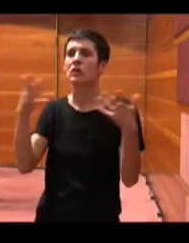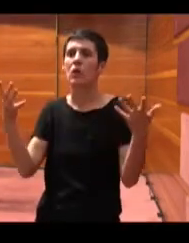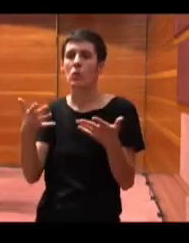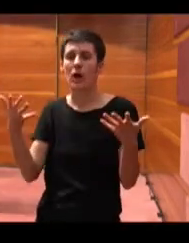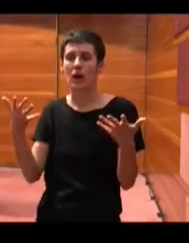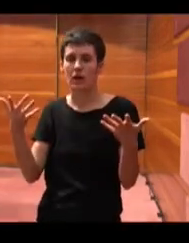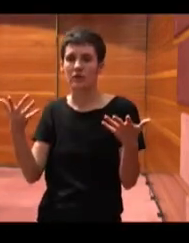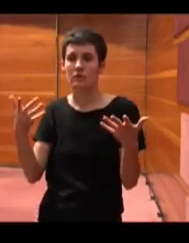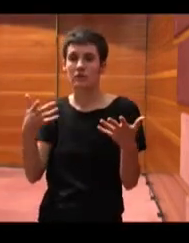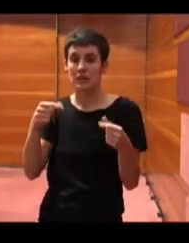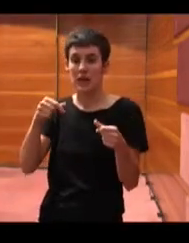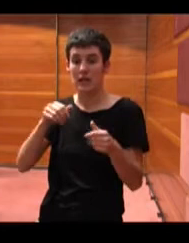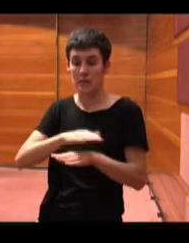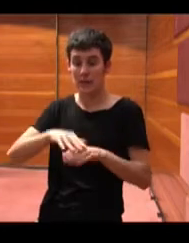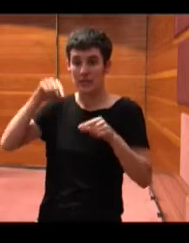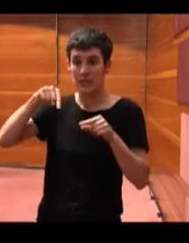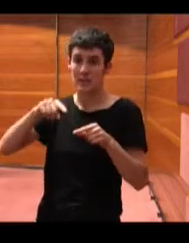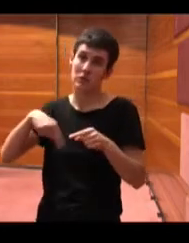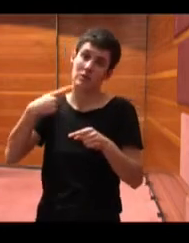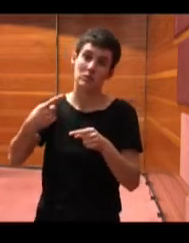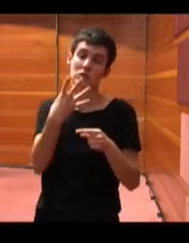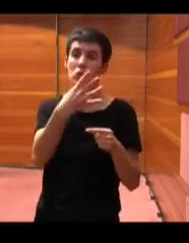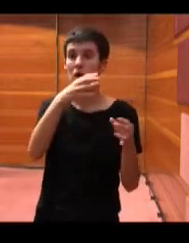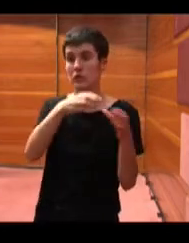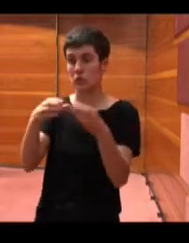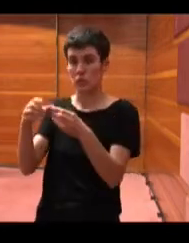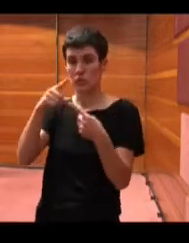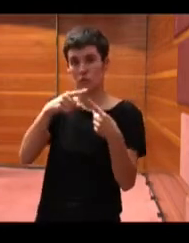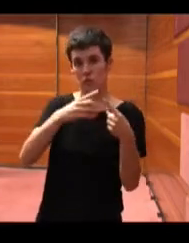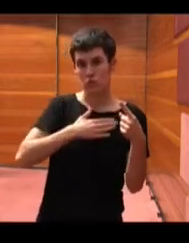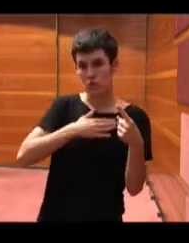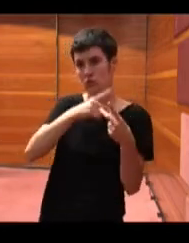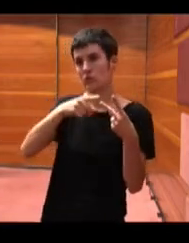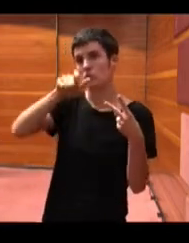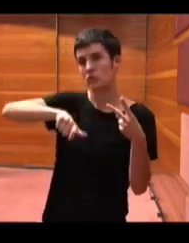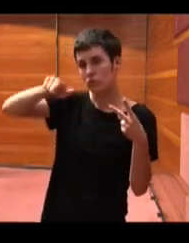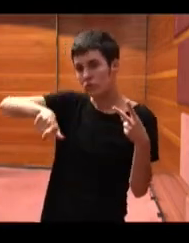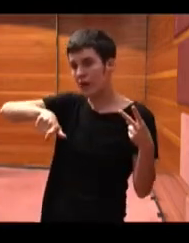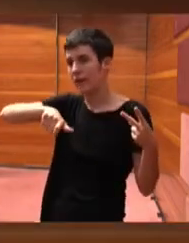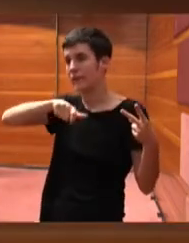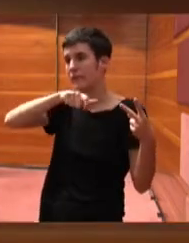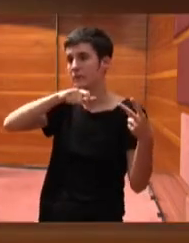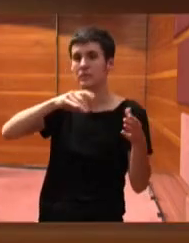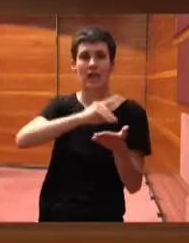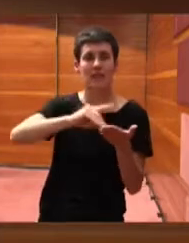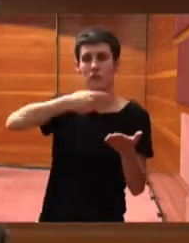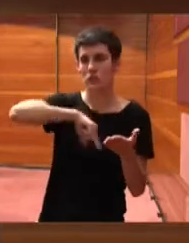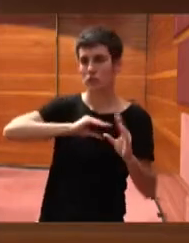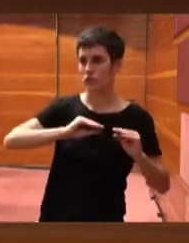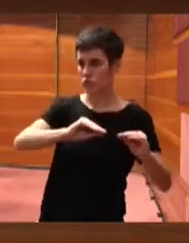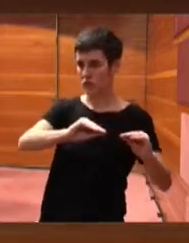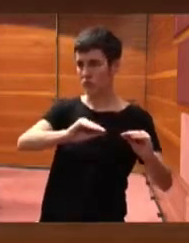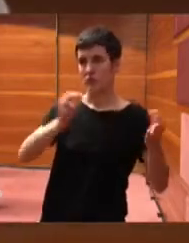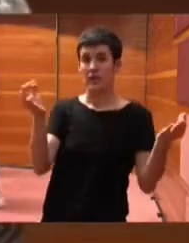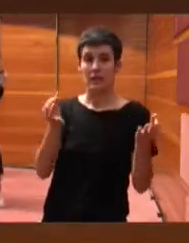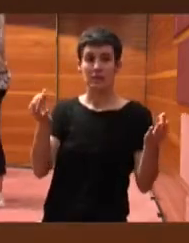hay cuatro grupos de datos. Uno son los nuestros, los que tenemos, los de nuestros usuarios, los de nuestros ciudadanos, los datos que manejamos. Los